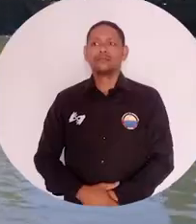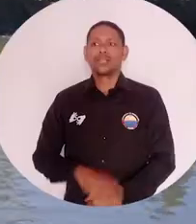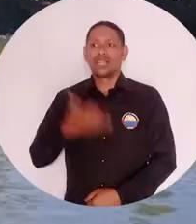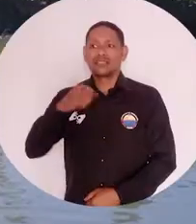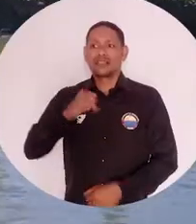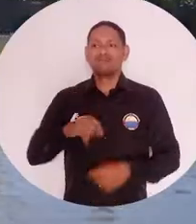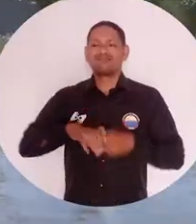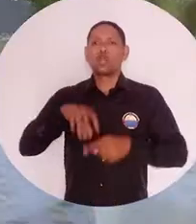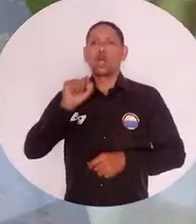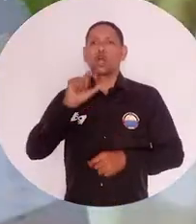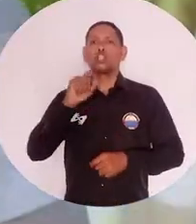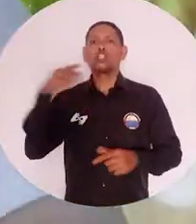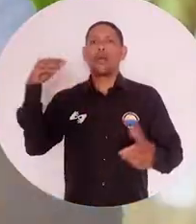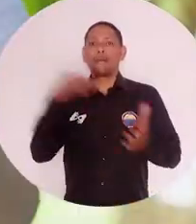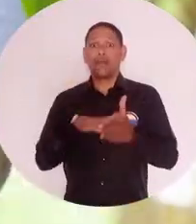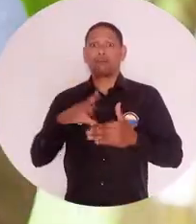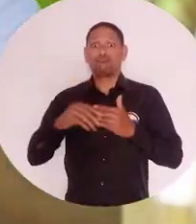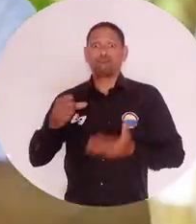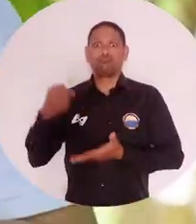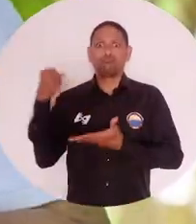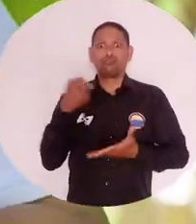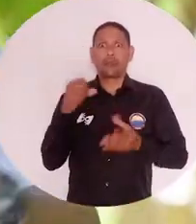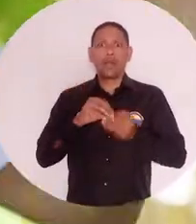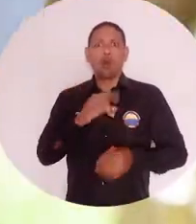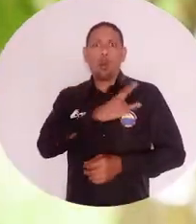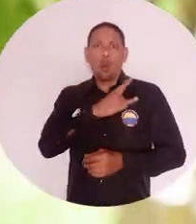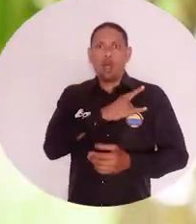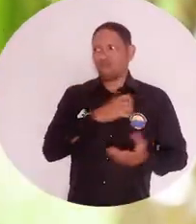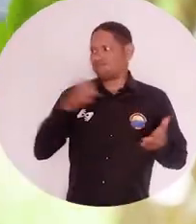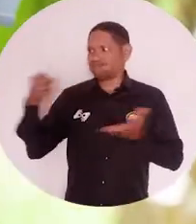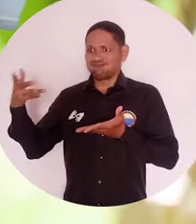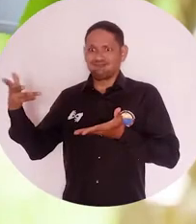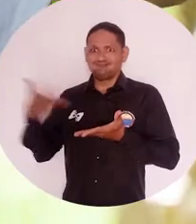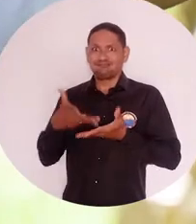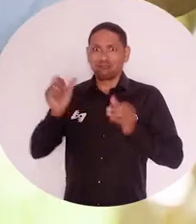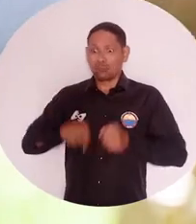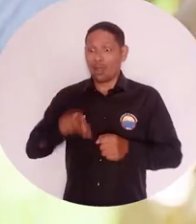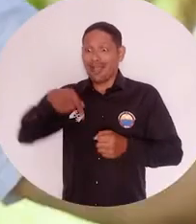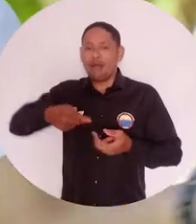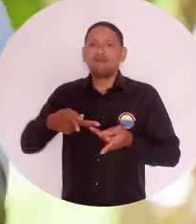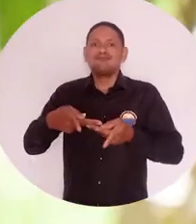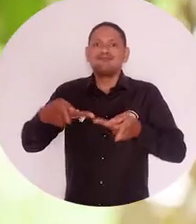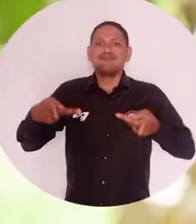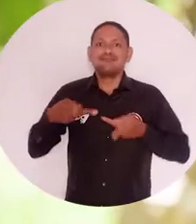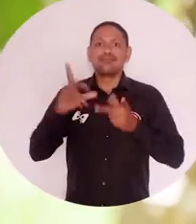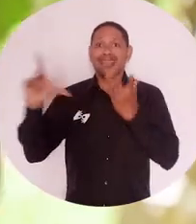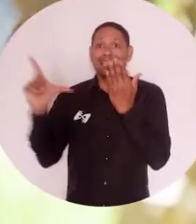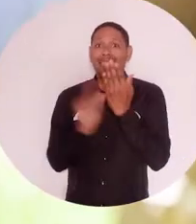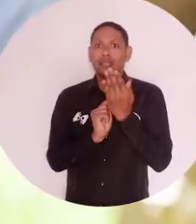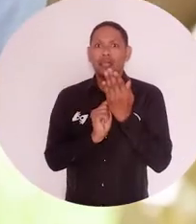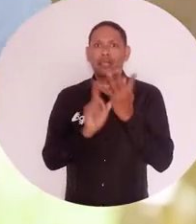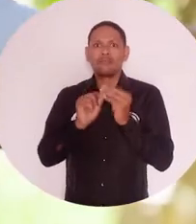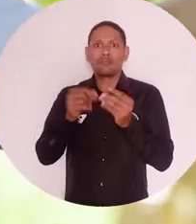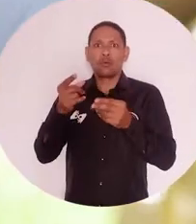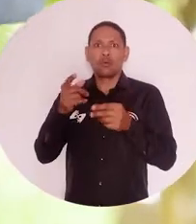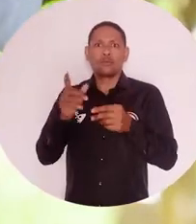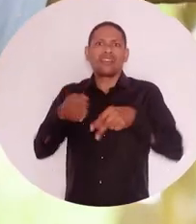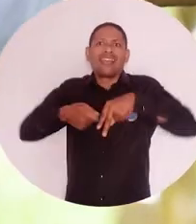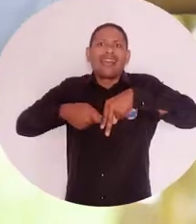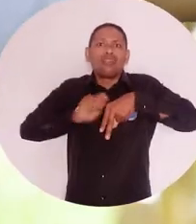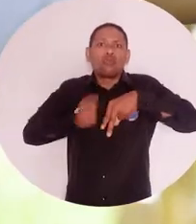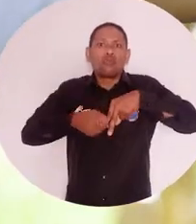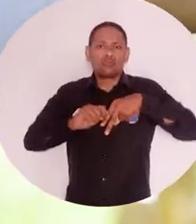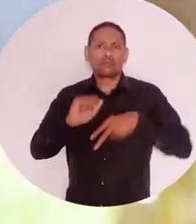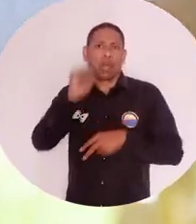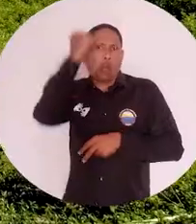Ya conseguimos $11,000 del BID. Yo creo que con eso y lo que ponga la universidad ponemos aquí una aula digital para que todos los estudiantes de no educación, pero también los profesores bajen